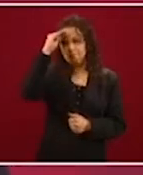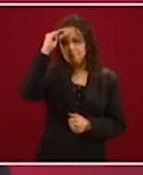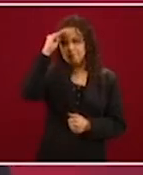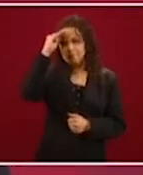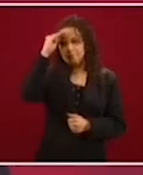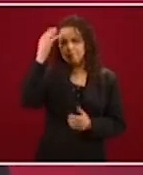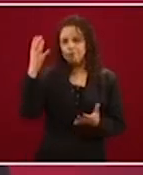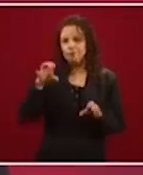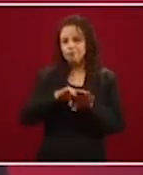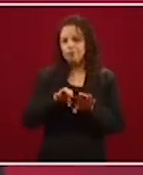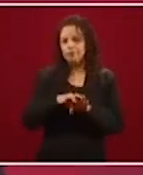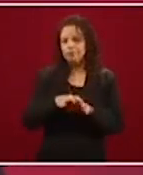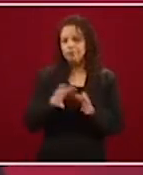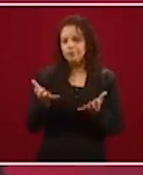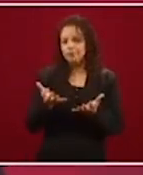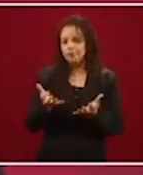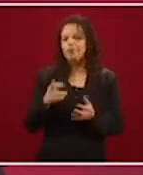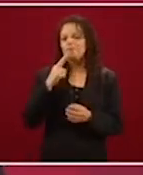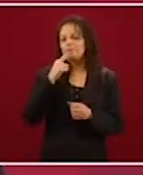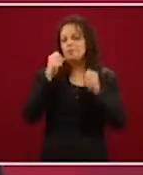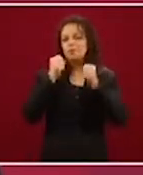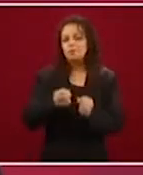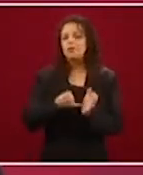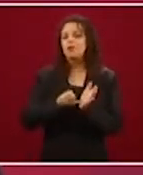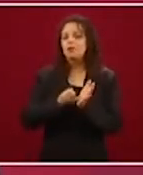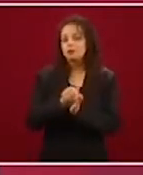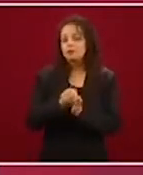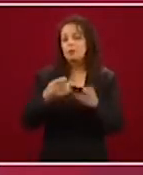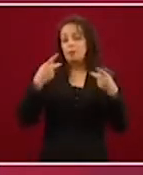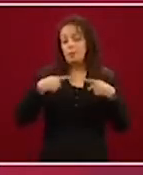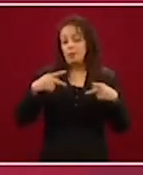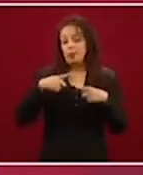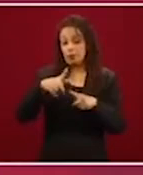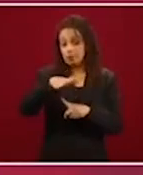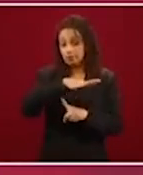que sea la gente de Mexicali